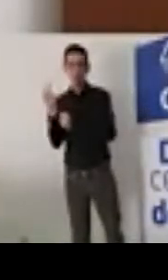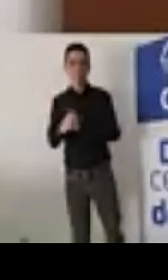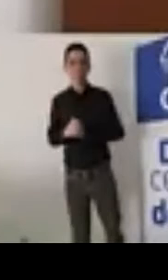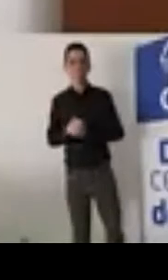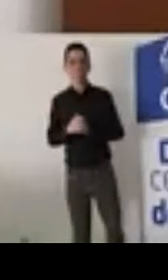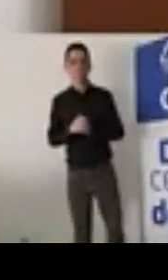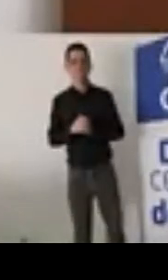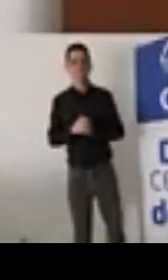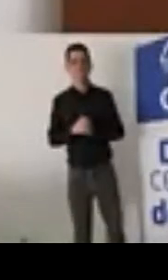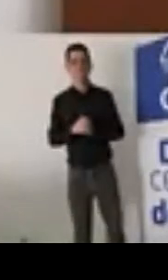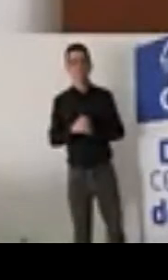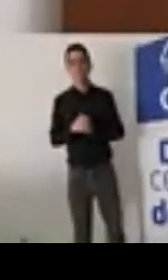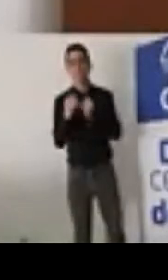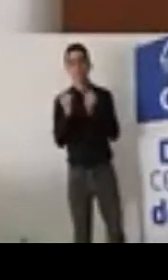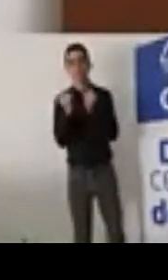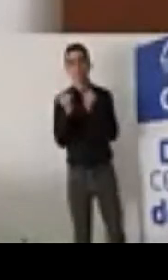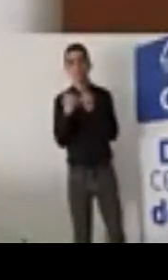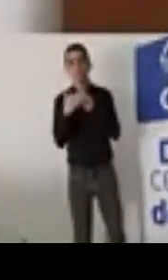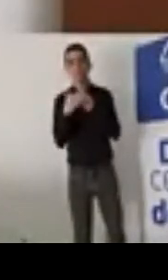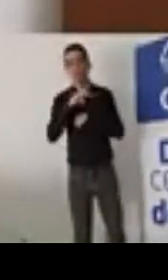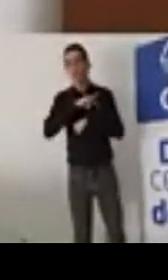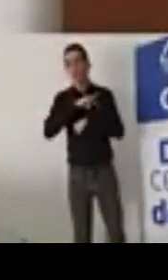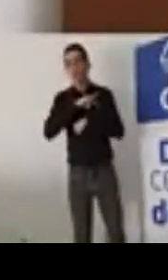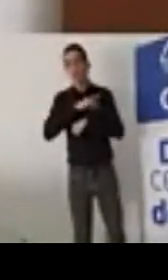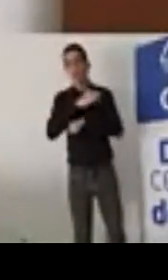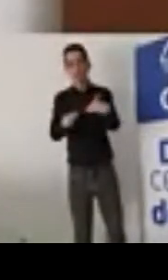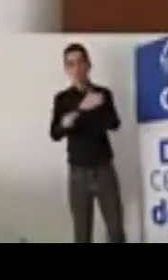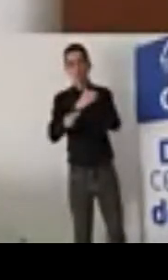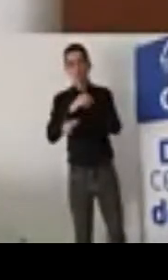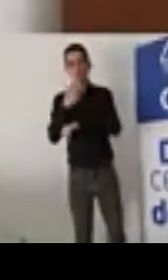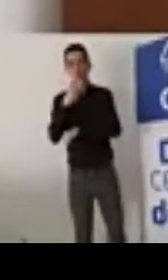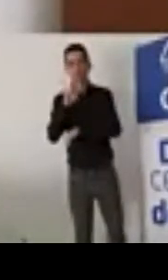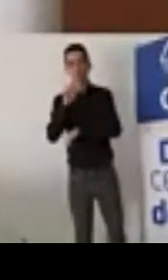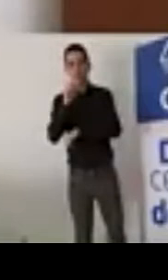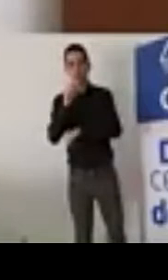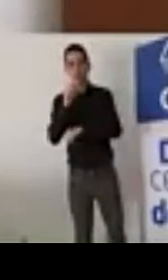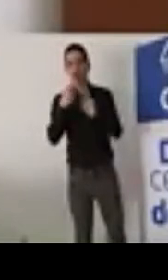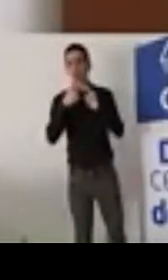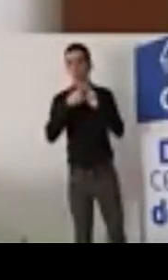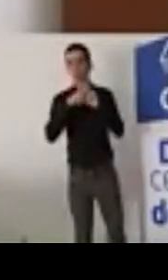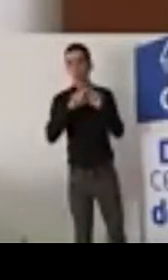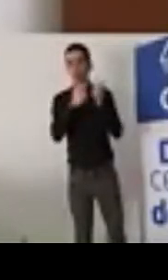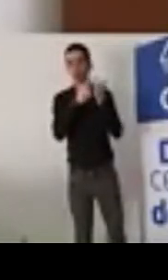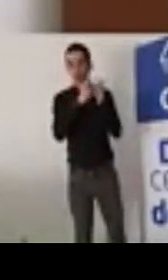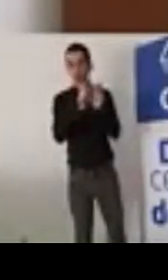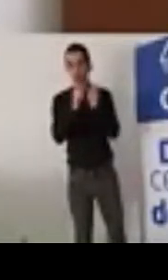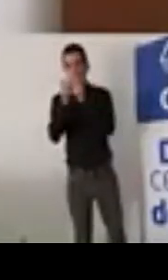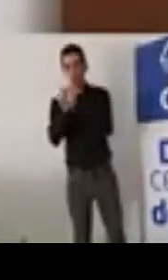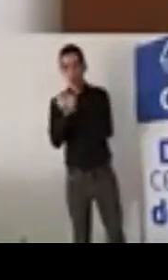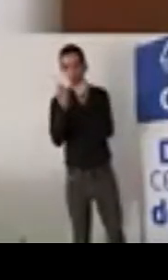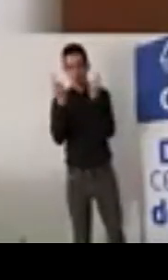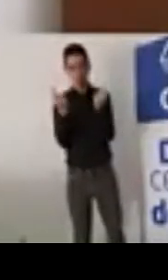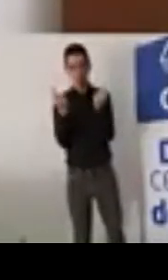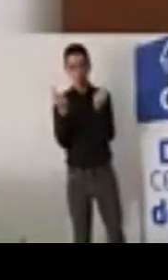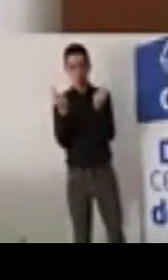nos va a permitir de abrir dos salas donde ustedes podrán elegir a qué sala quieren ir. En el registro ustedes